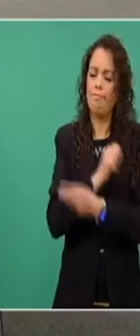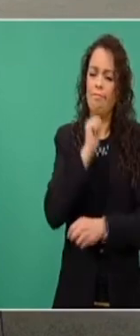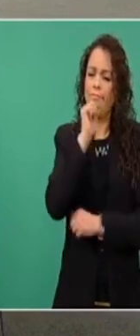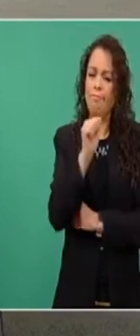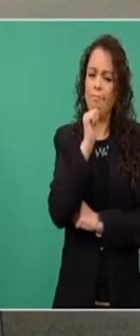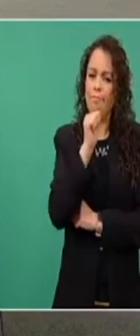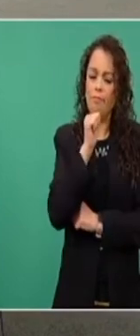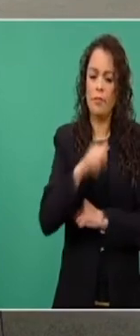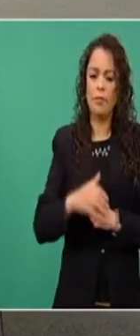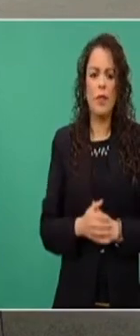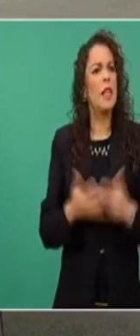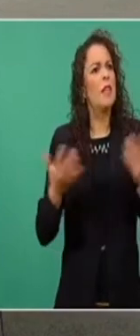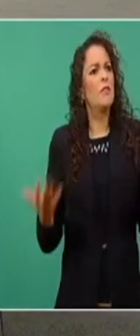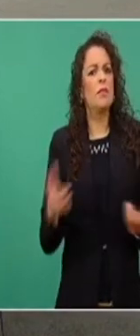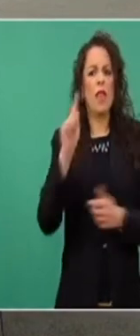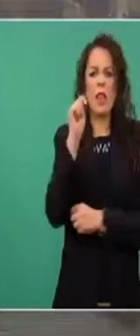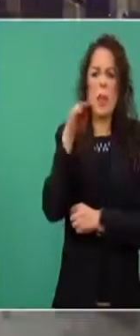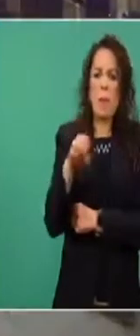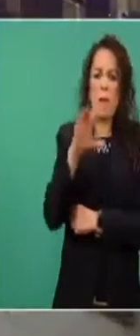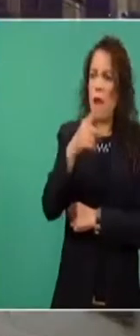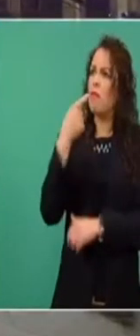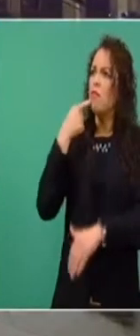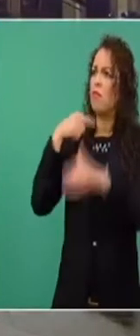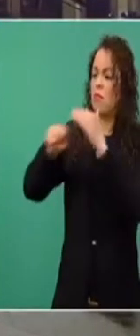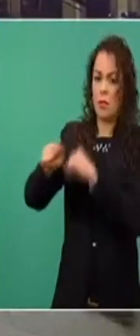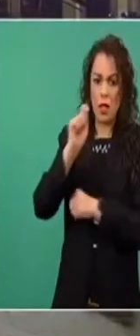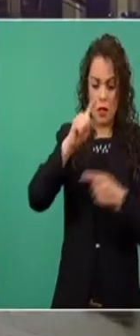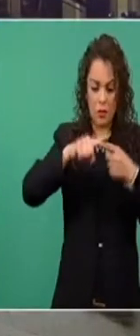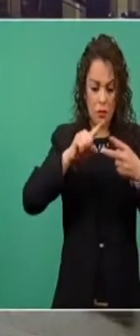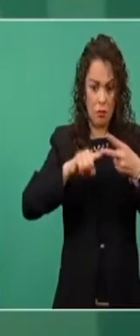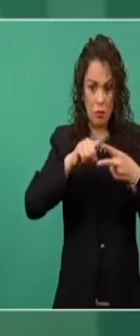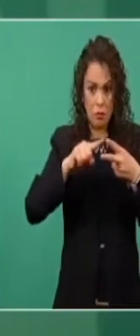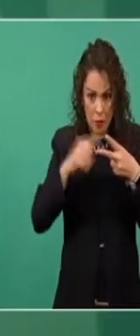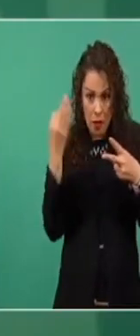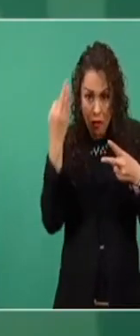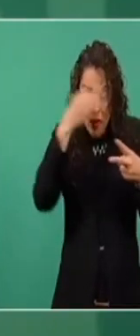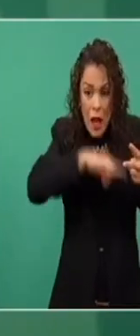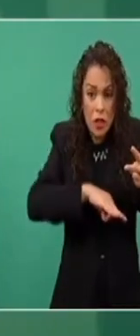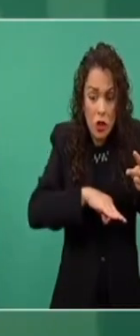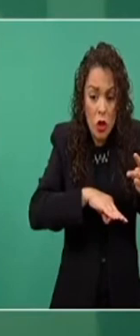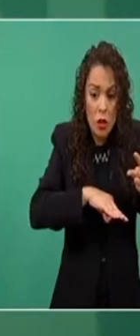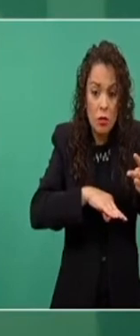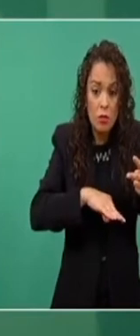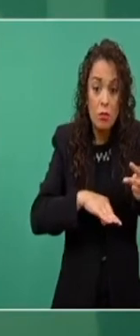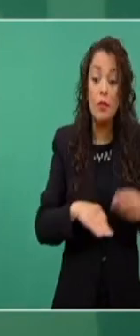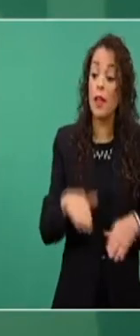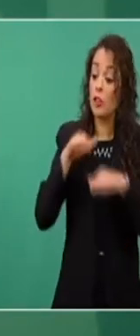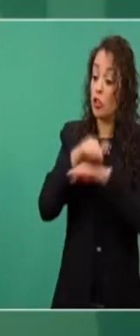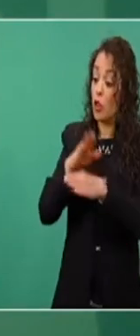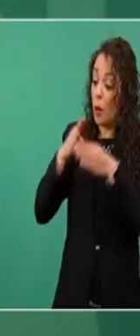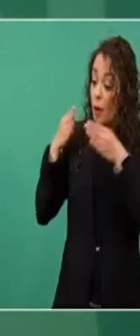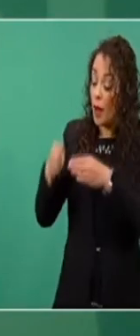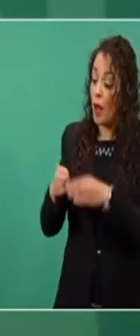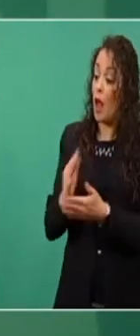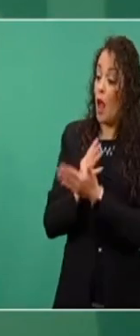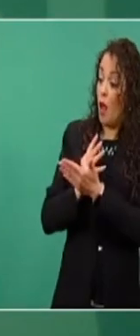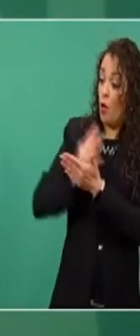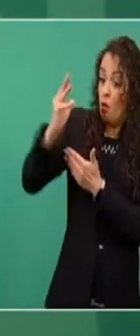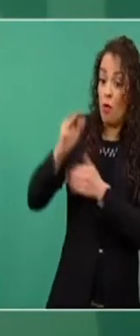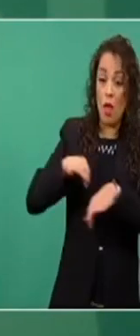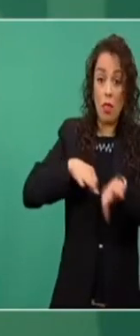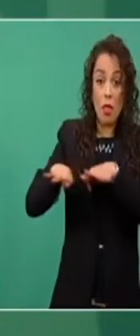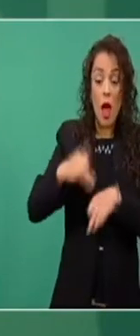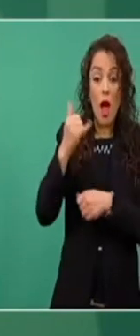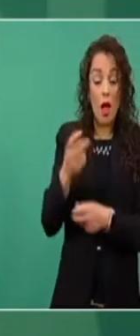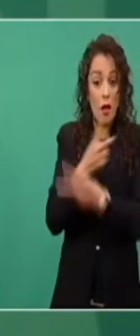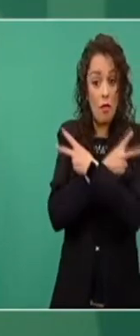denunciando ante el TEMEC sería falso, estos 2 puntos? En esta parte concreta de vacaciones y exceso de trabajo